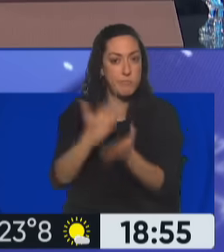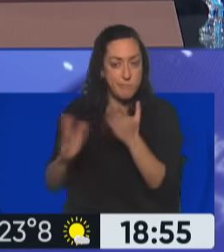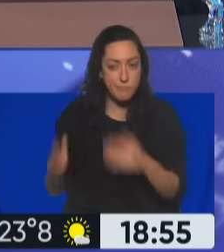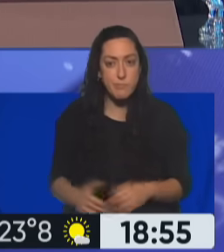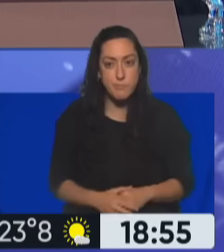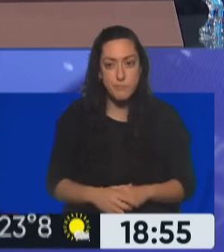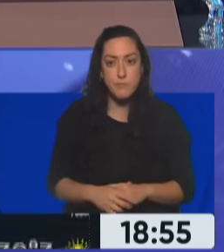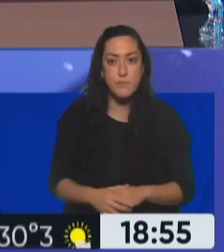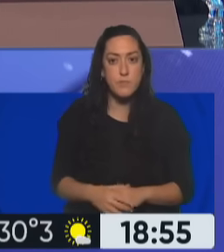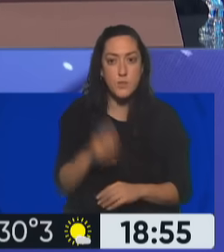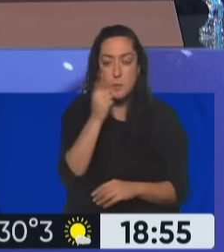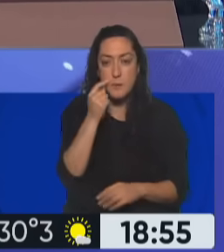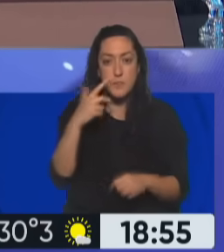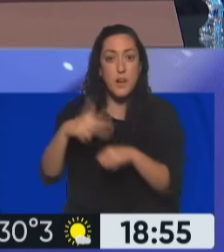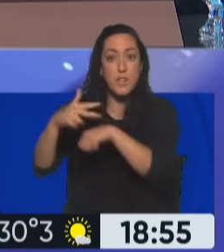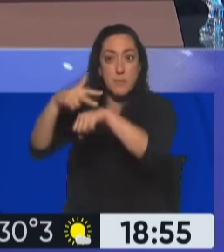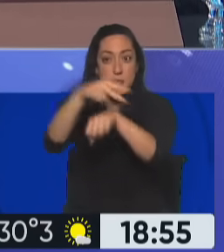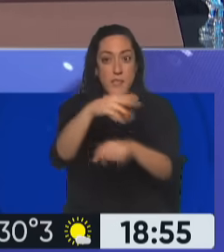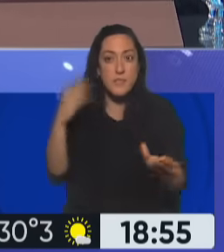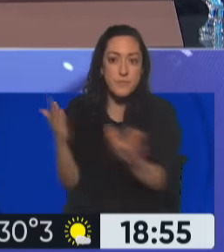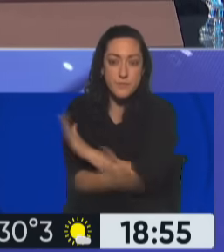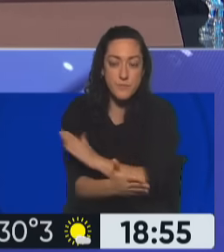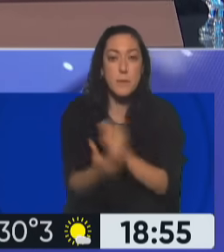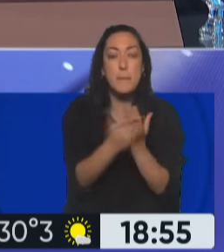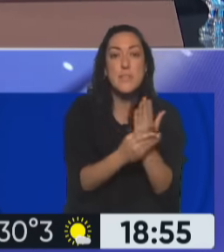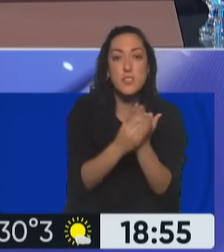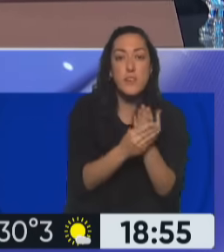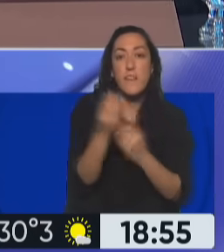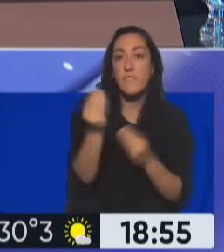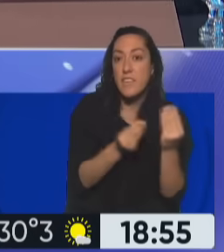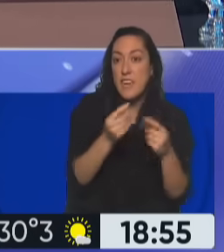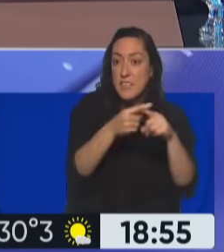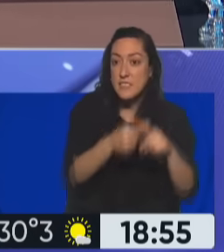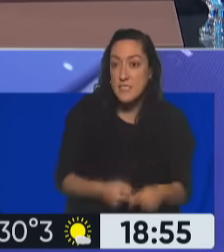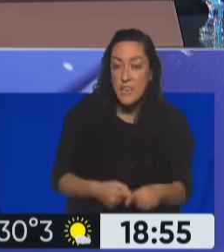termina huyendo en un helicóptero, el ministro de Finanzas que prácticamente